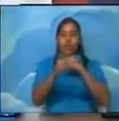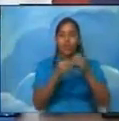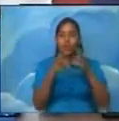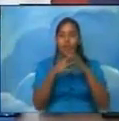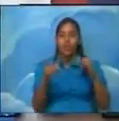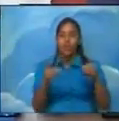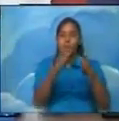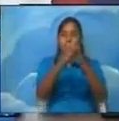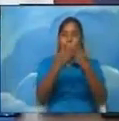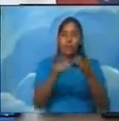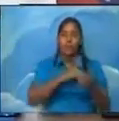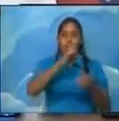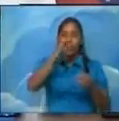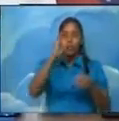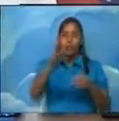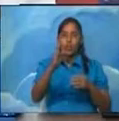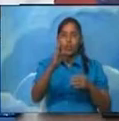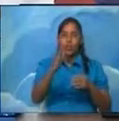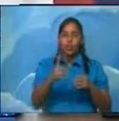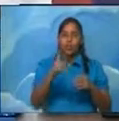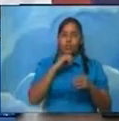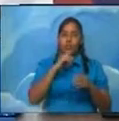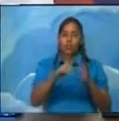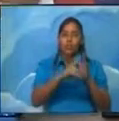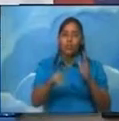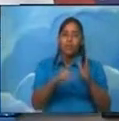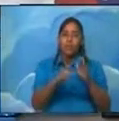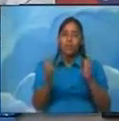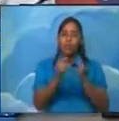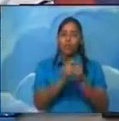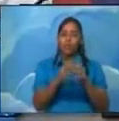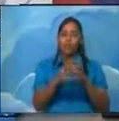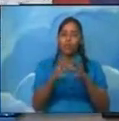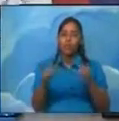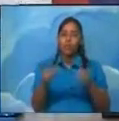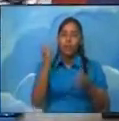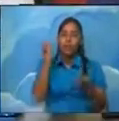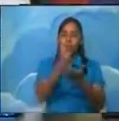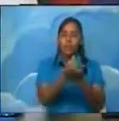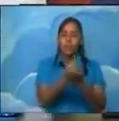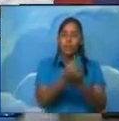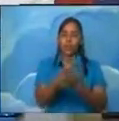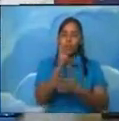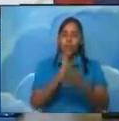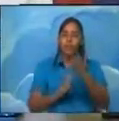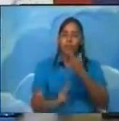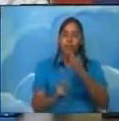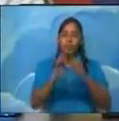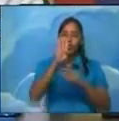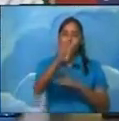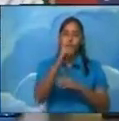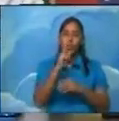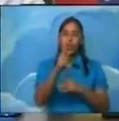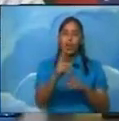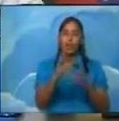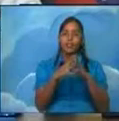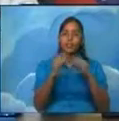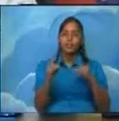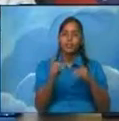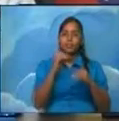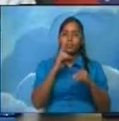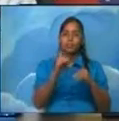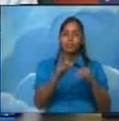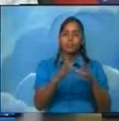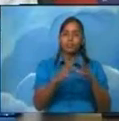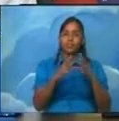palabra de Dios, su deber conyugal. Amén. Versículo 4, que es el último que me toca,